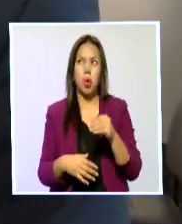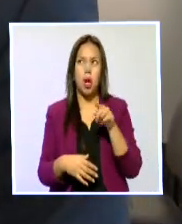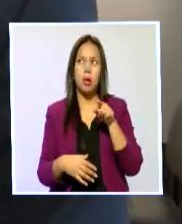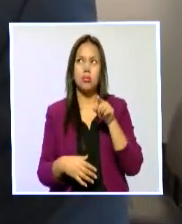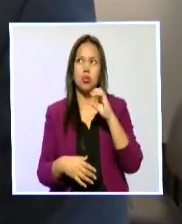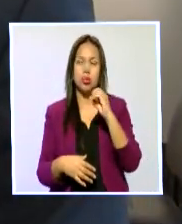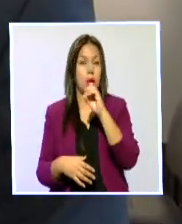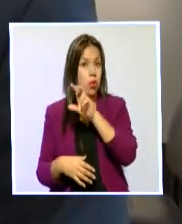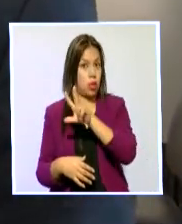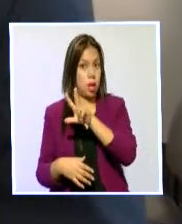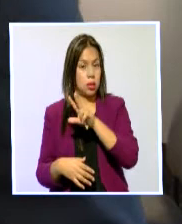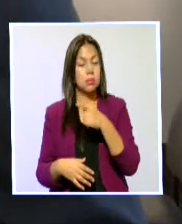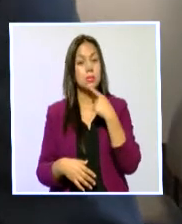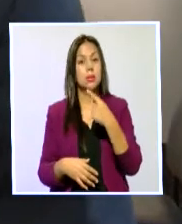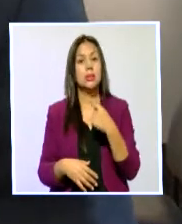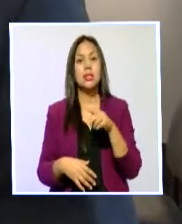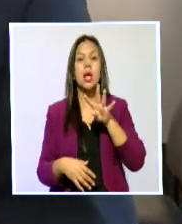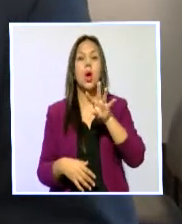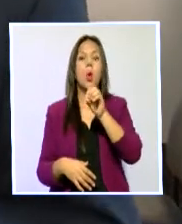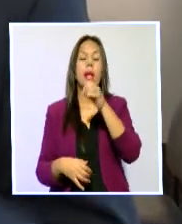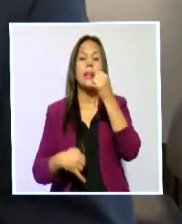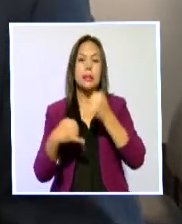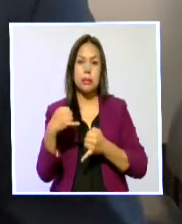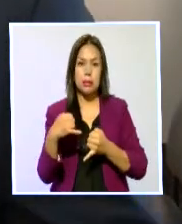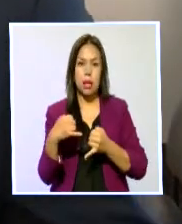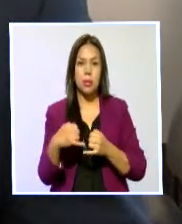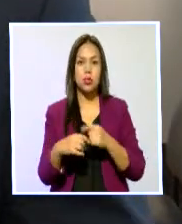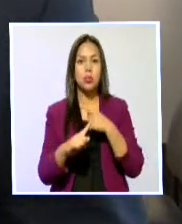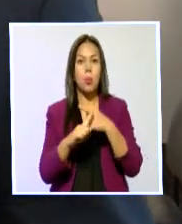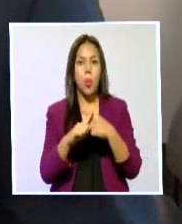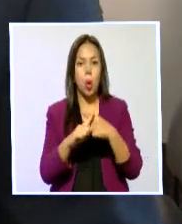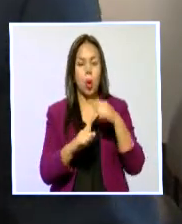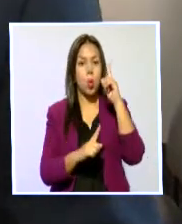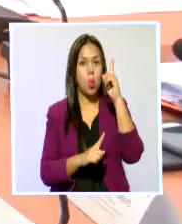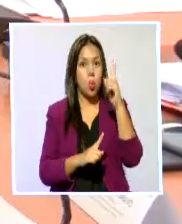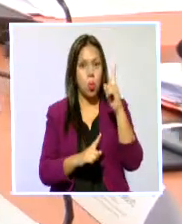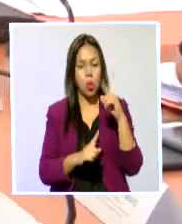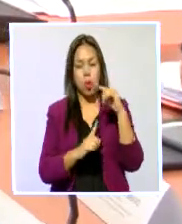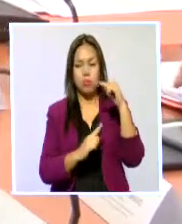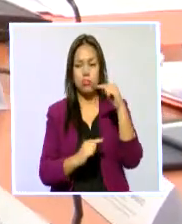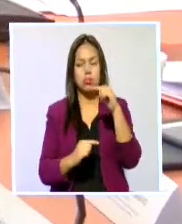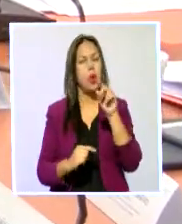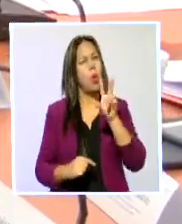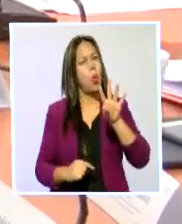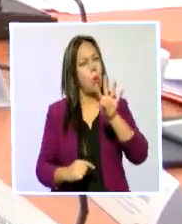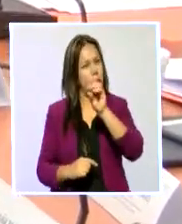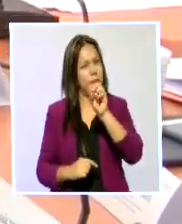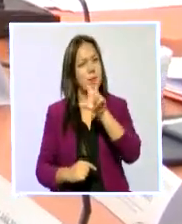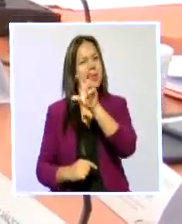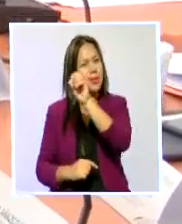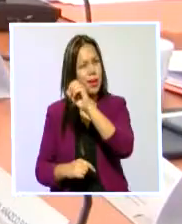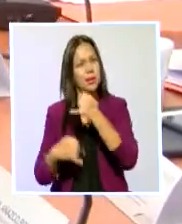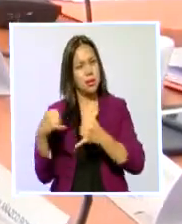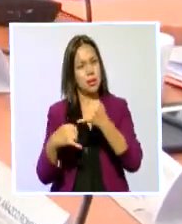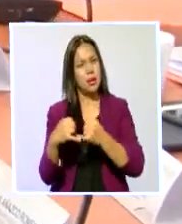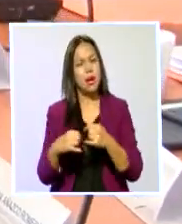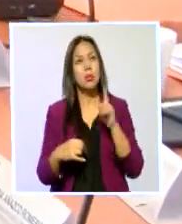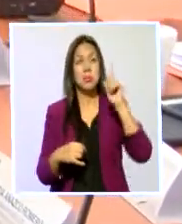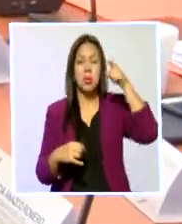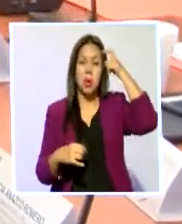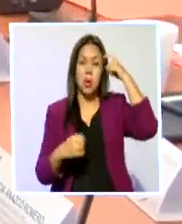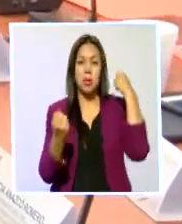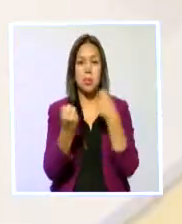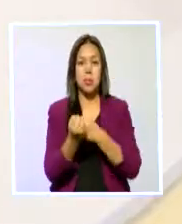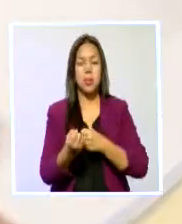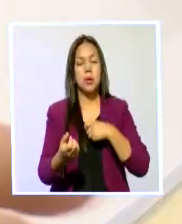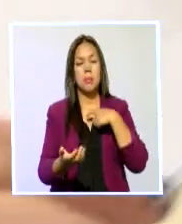hablando de un subsidio en ciertos meses de 40 centavos por galón, 30 centavos por galón. Además, se refirió a los inconvenientes alrededor de este